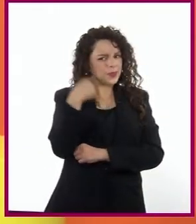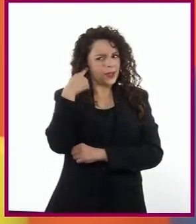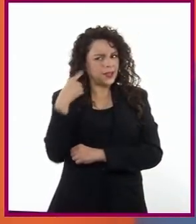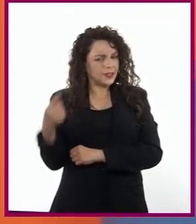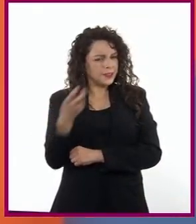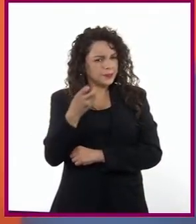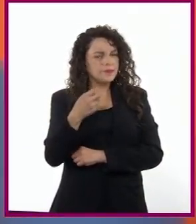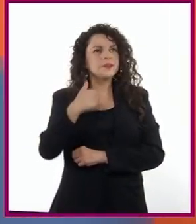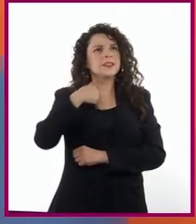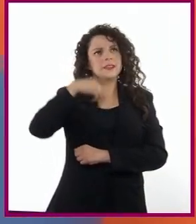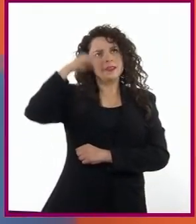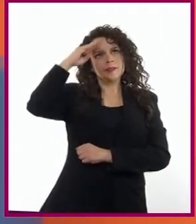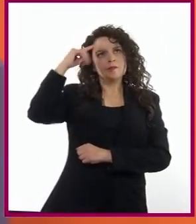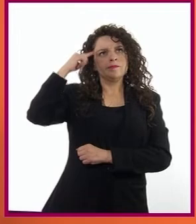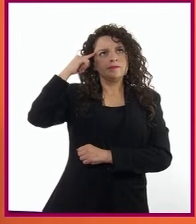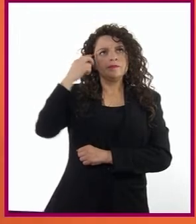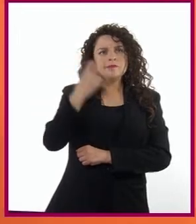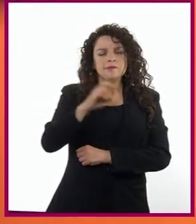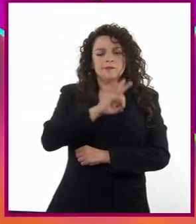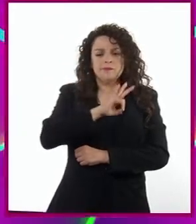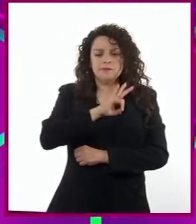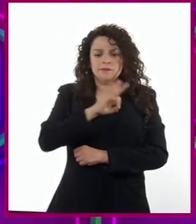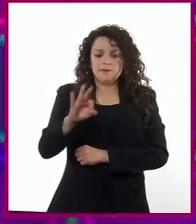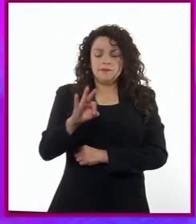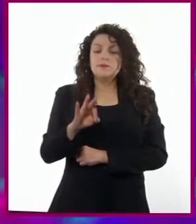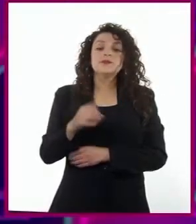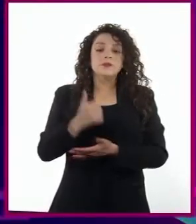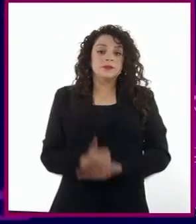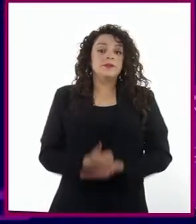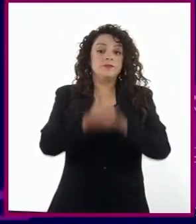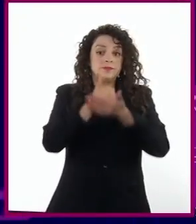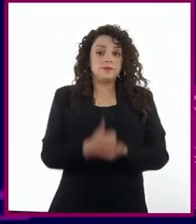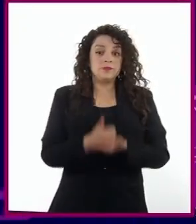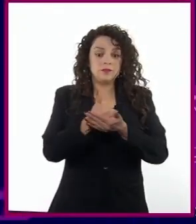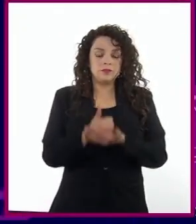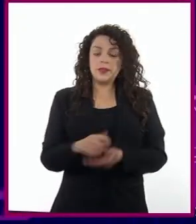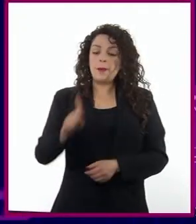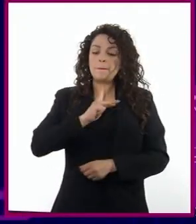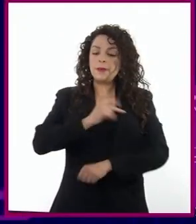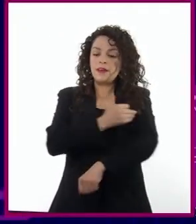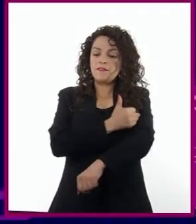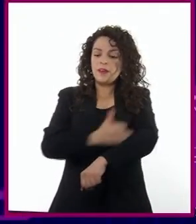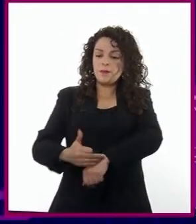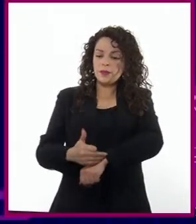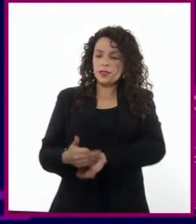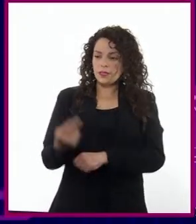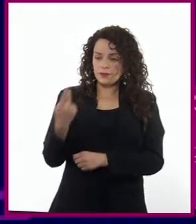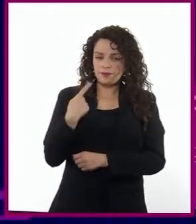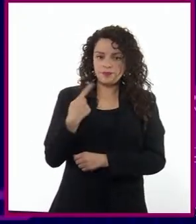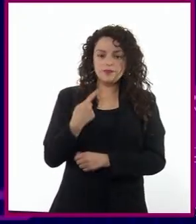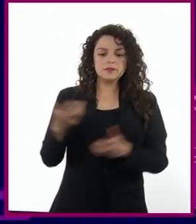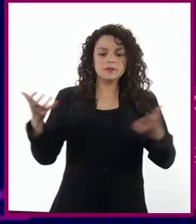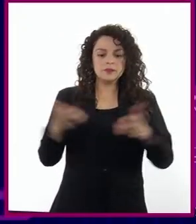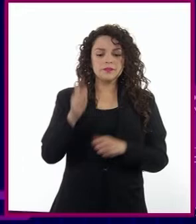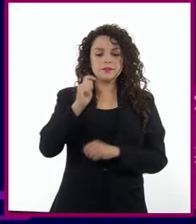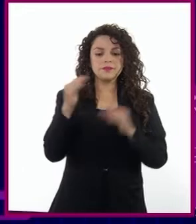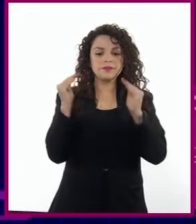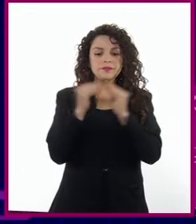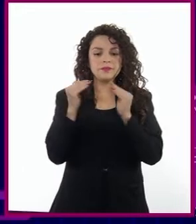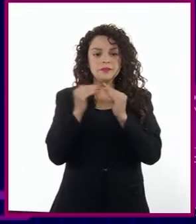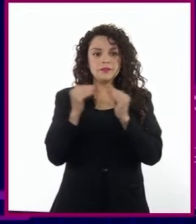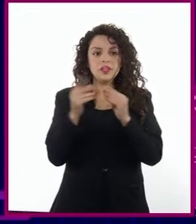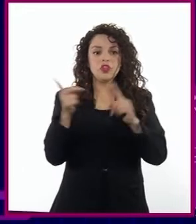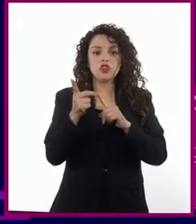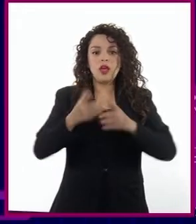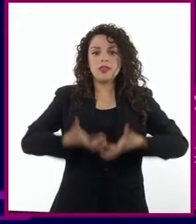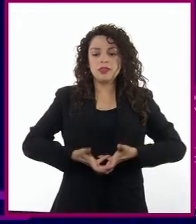situación en la que este conocimiento puede ser de gran ayuda. Mi familia y yo estamos por construir los cimientos de una casa dentro de